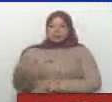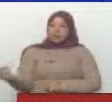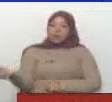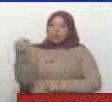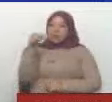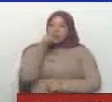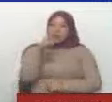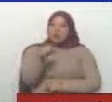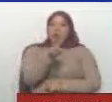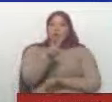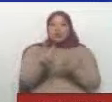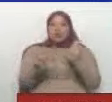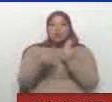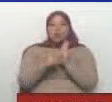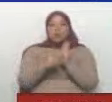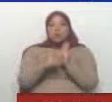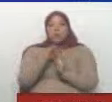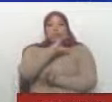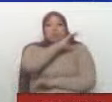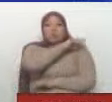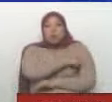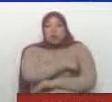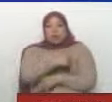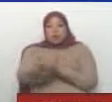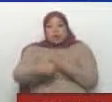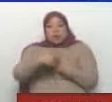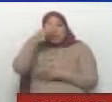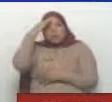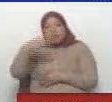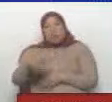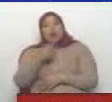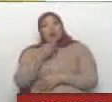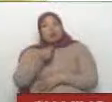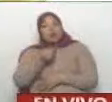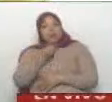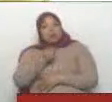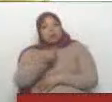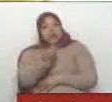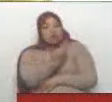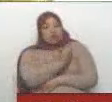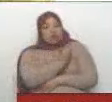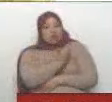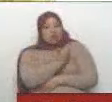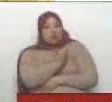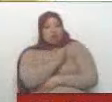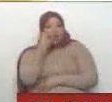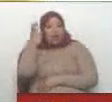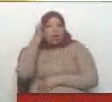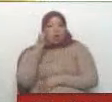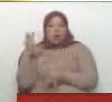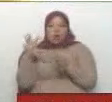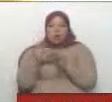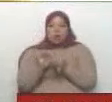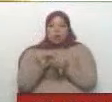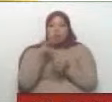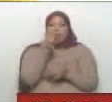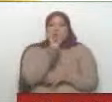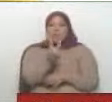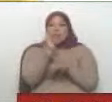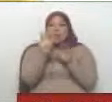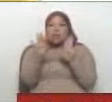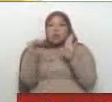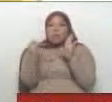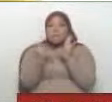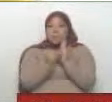aumentan a más de 28.000 palestinos muertos por la ofensiva militar de Israel contra Gaza. Esto lo dice Euroexpress, pero la cifra asciende a más de